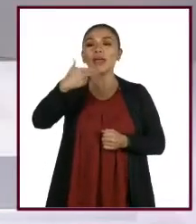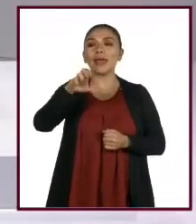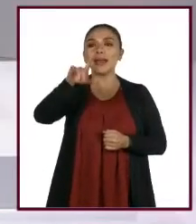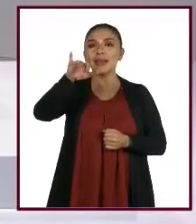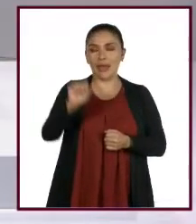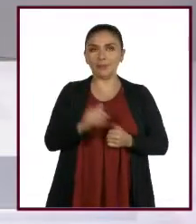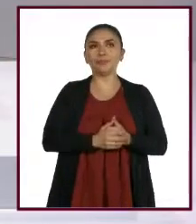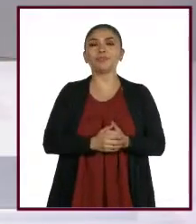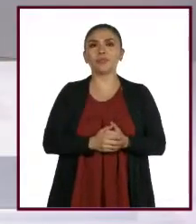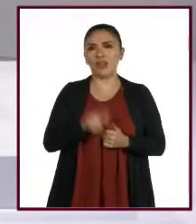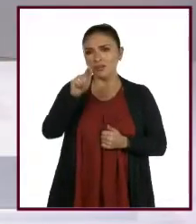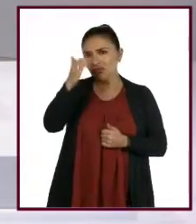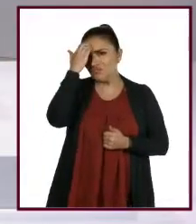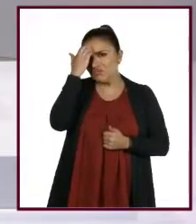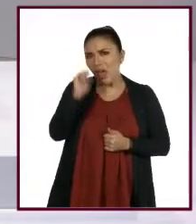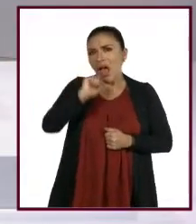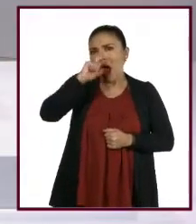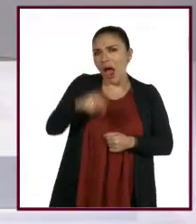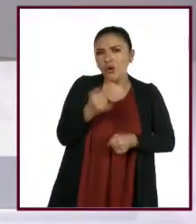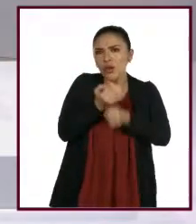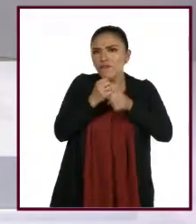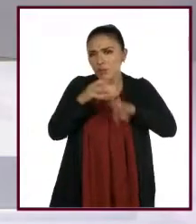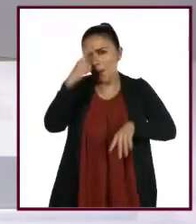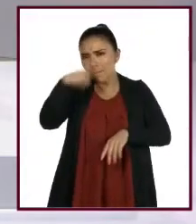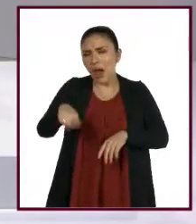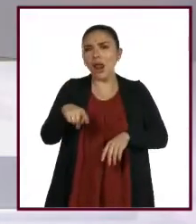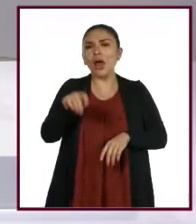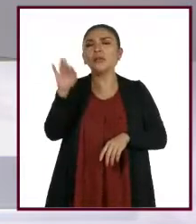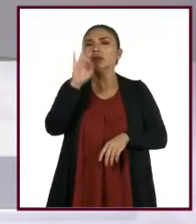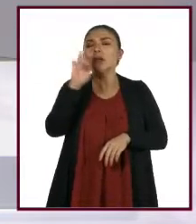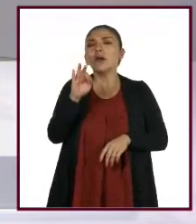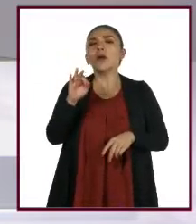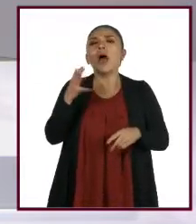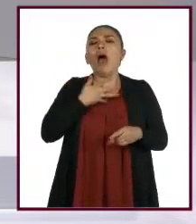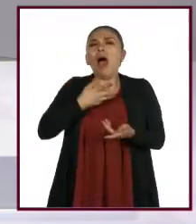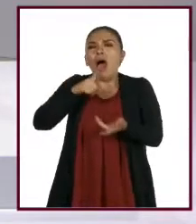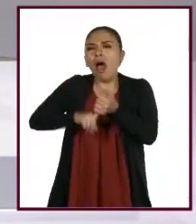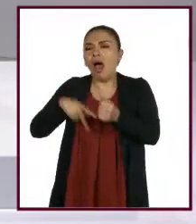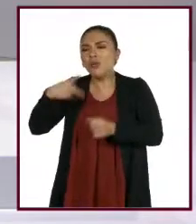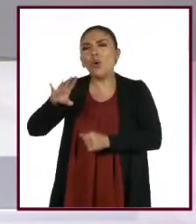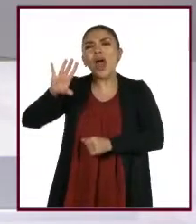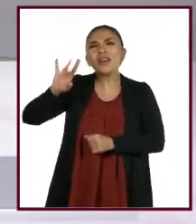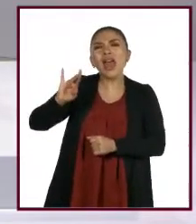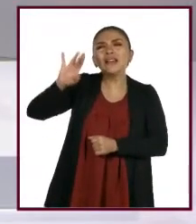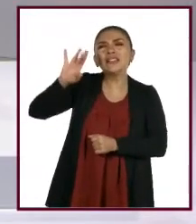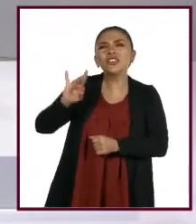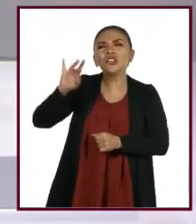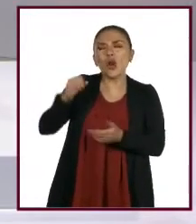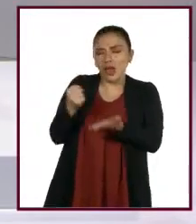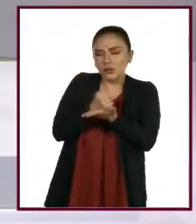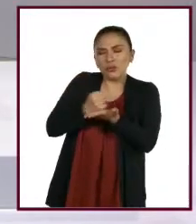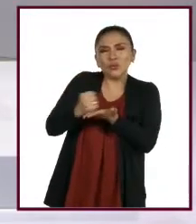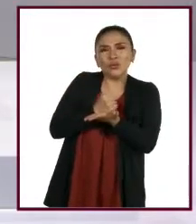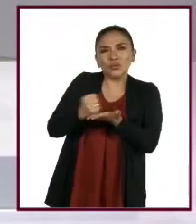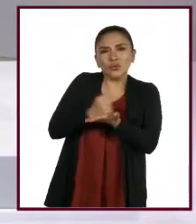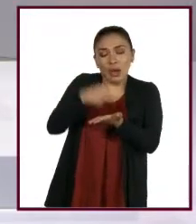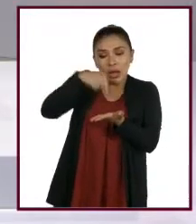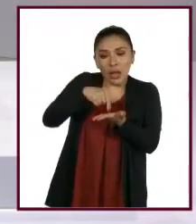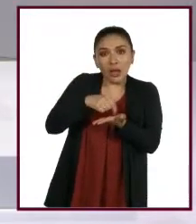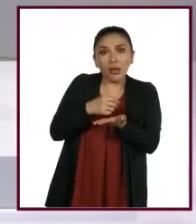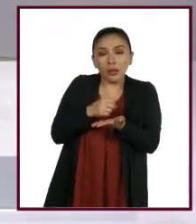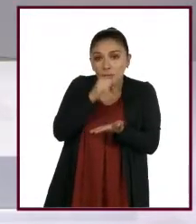G. ¿Se tiene alguna información respecto al daño que pueden producir los componentes del resistol en barra si es que se consume?